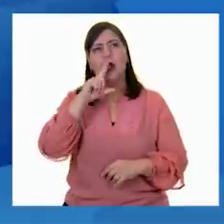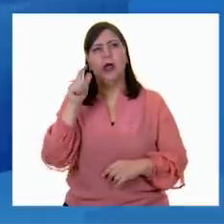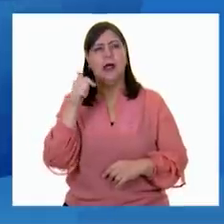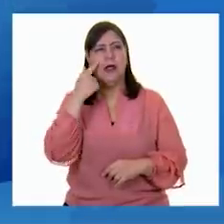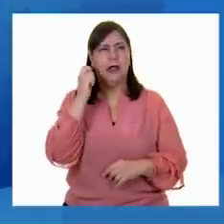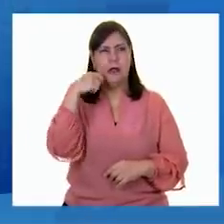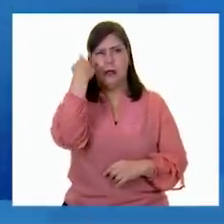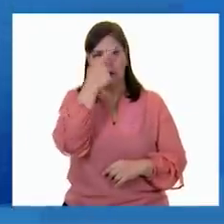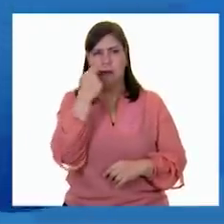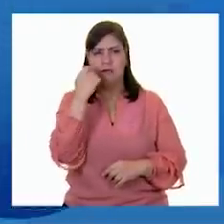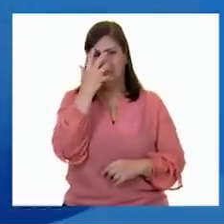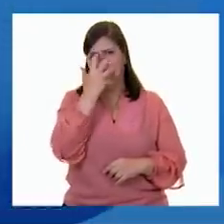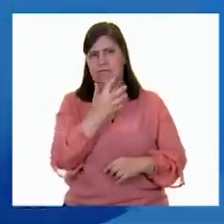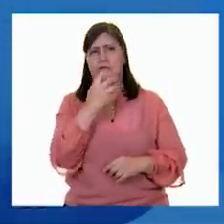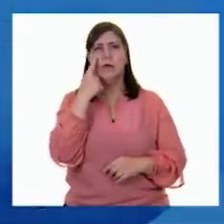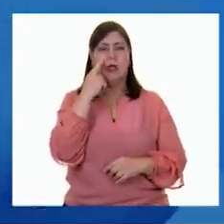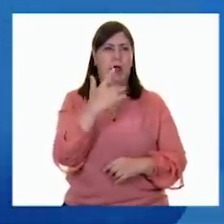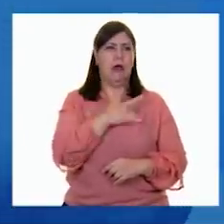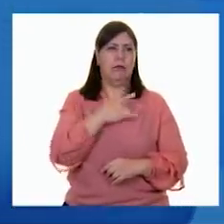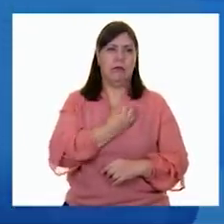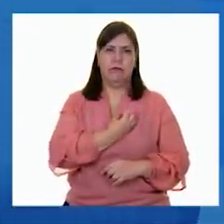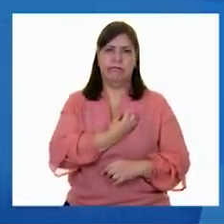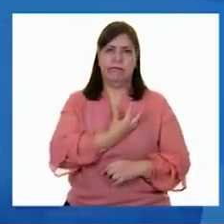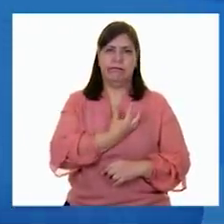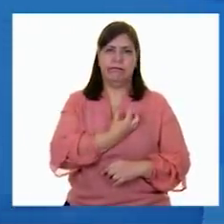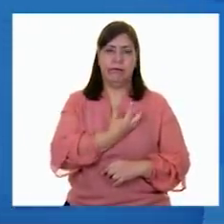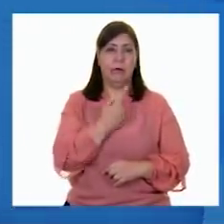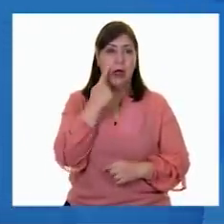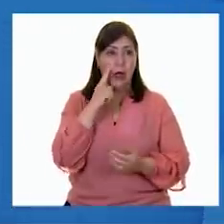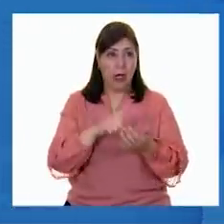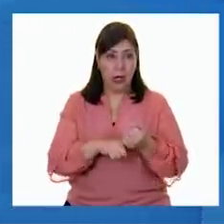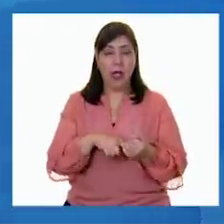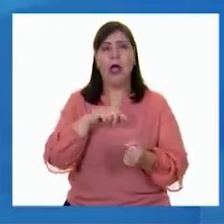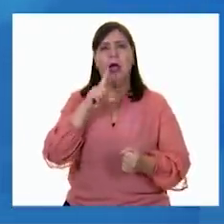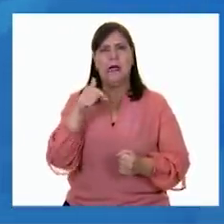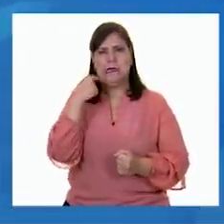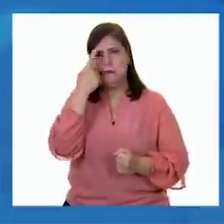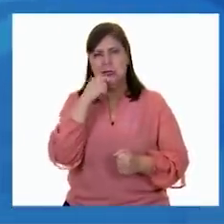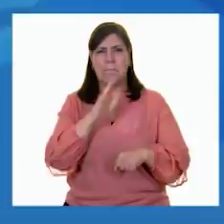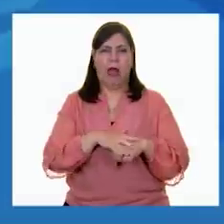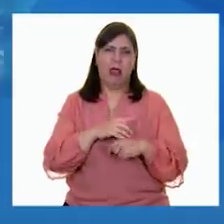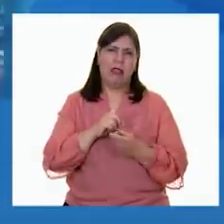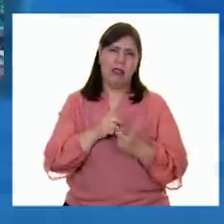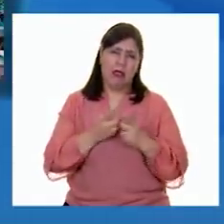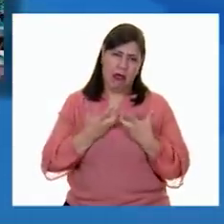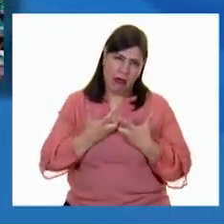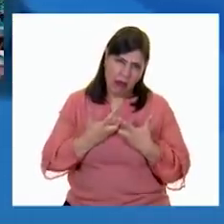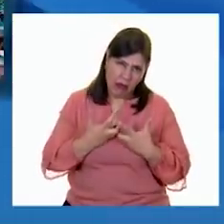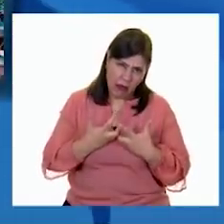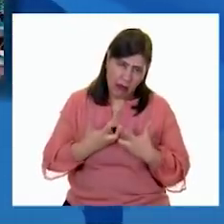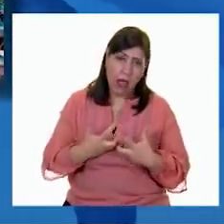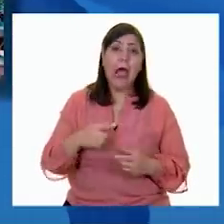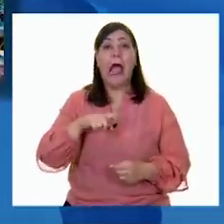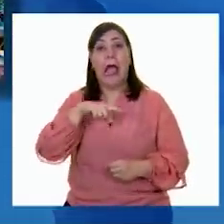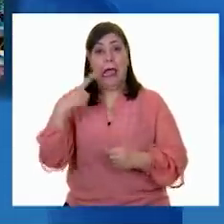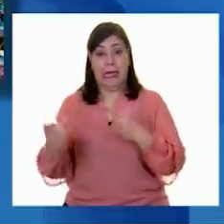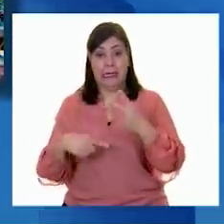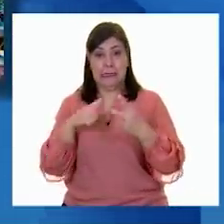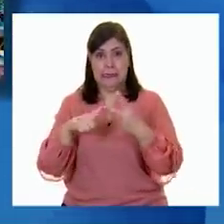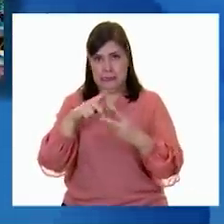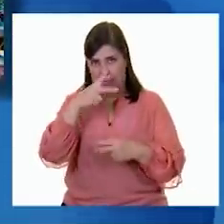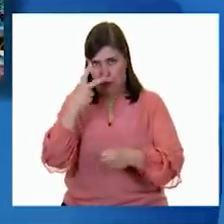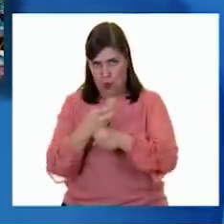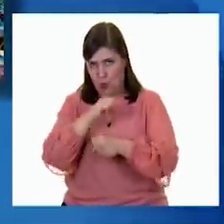llama la atención el corazón. Yo siento que transmite pesadumbre y desaliento. La segunda pintura que les